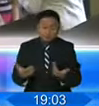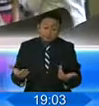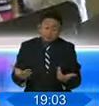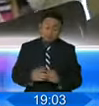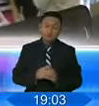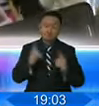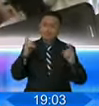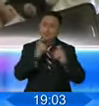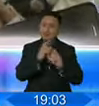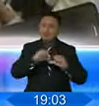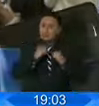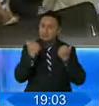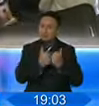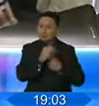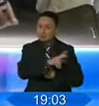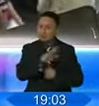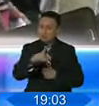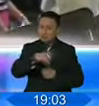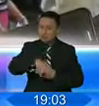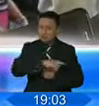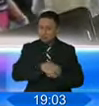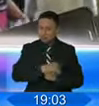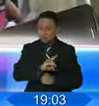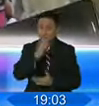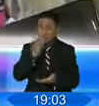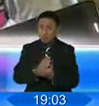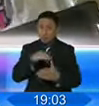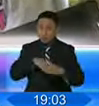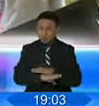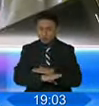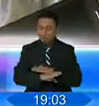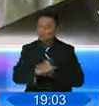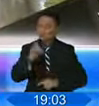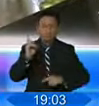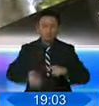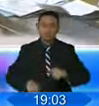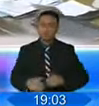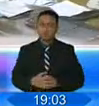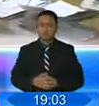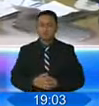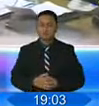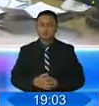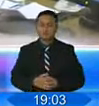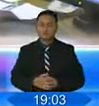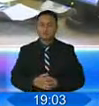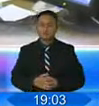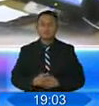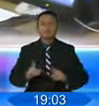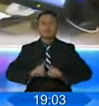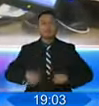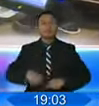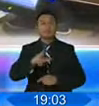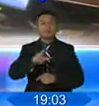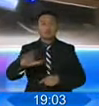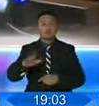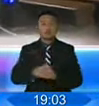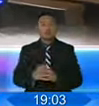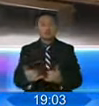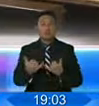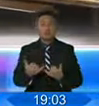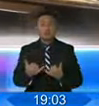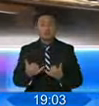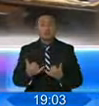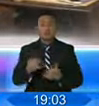difícil que los asambleístas del oficialismo inadmitan y archiven el pedido de juicio político. Pero en el bloque oficialista cierran filas en apoyo